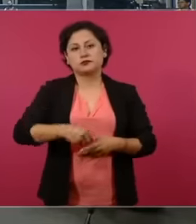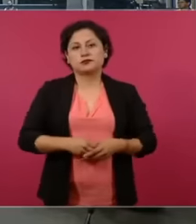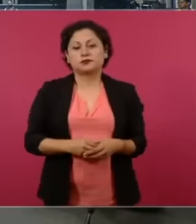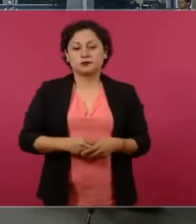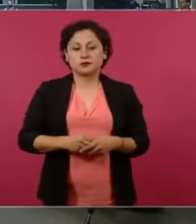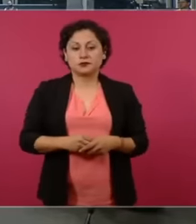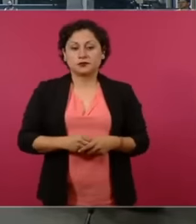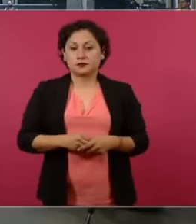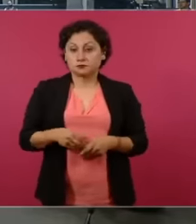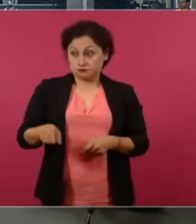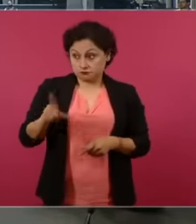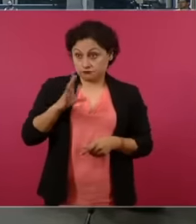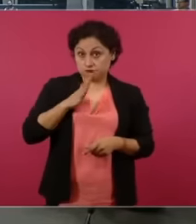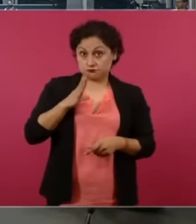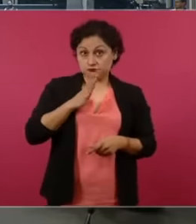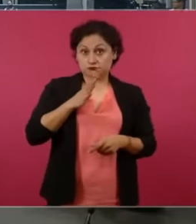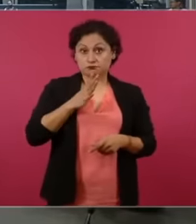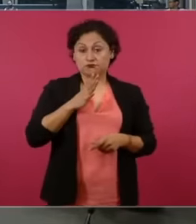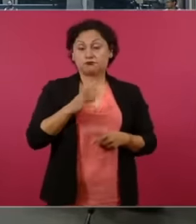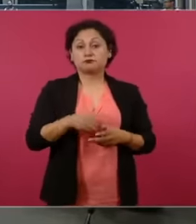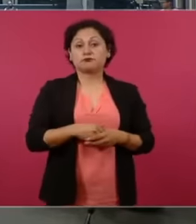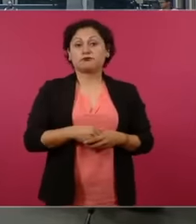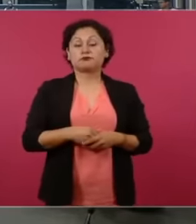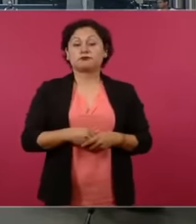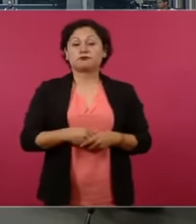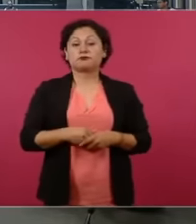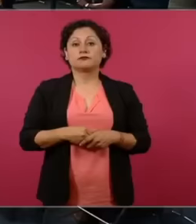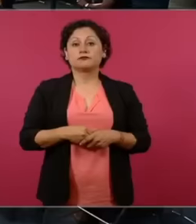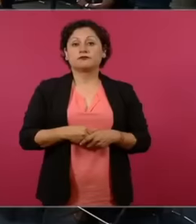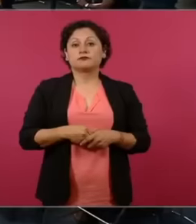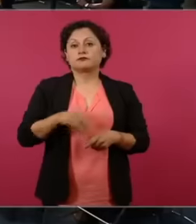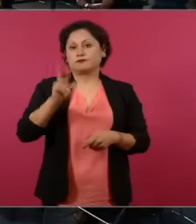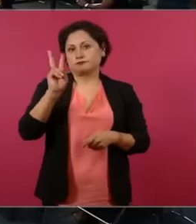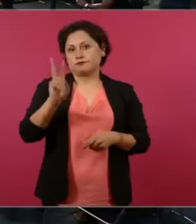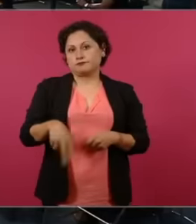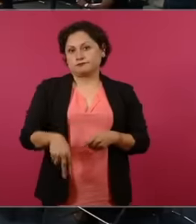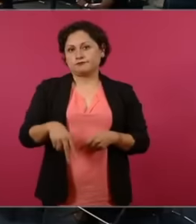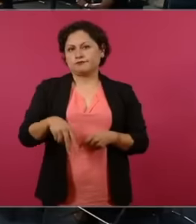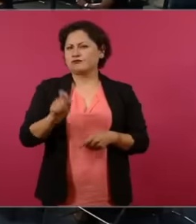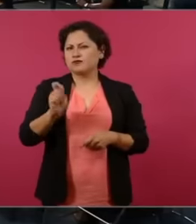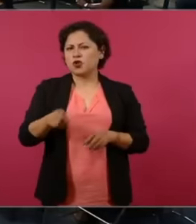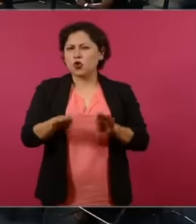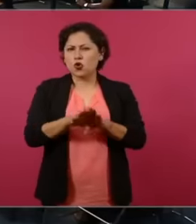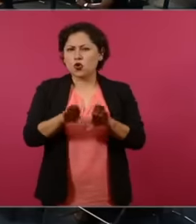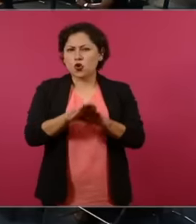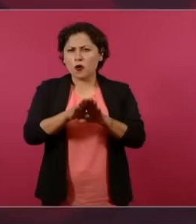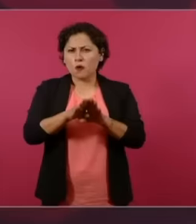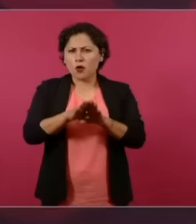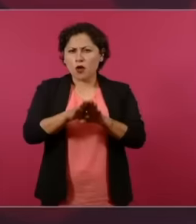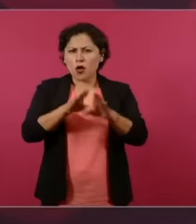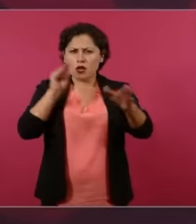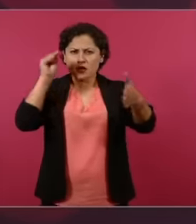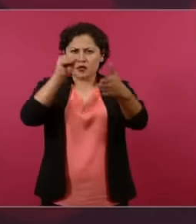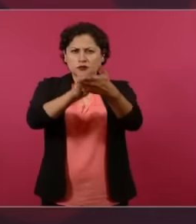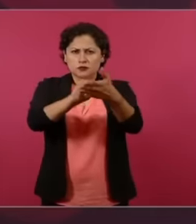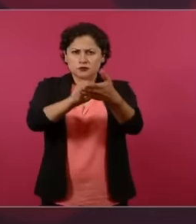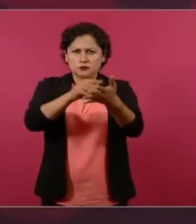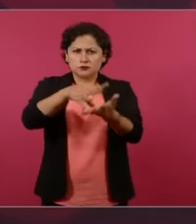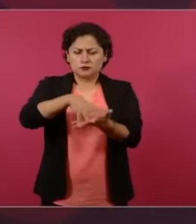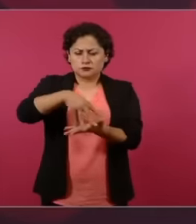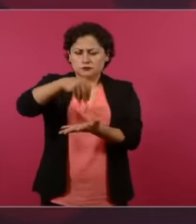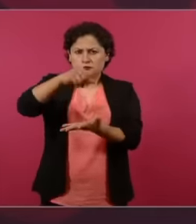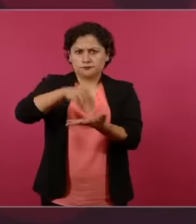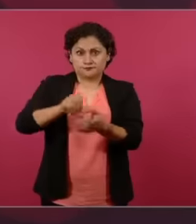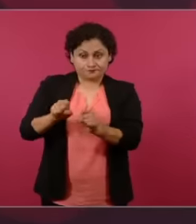A ver si la tienes. Con pura arena y material de la